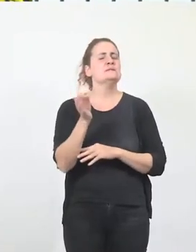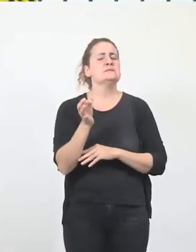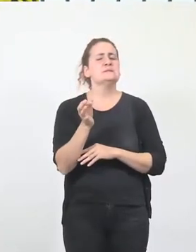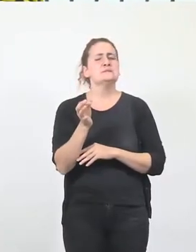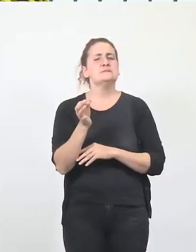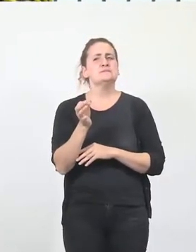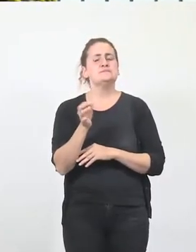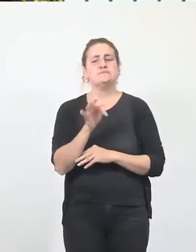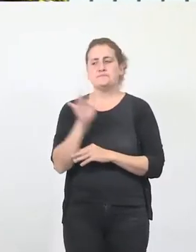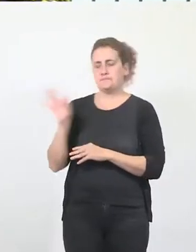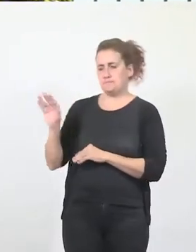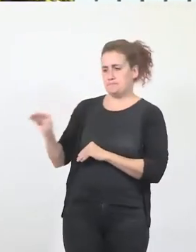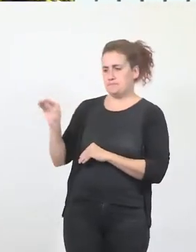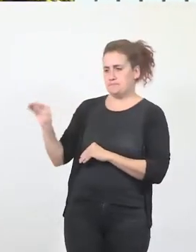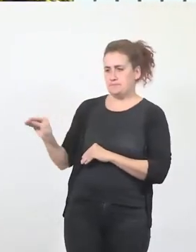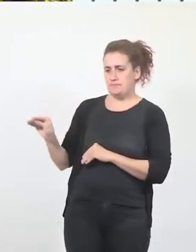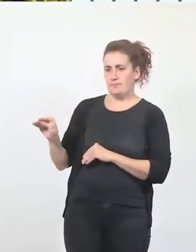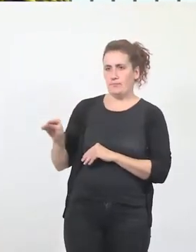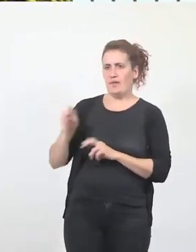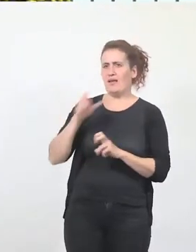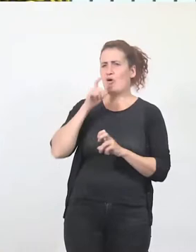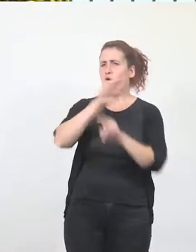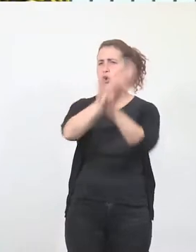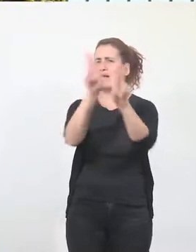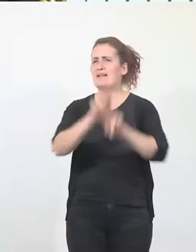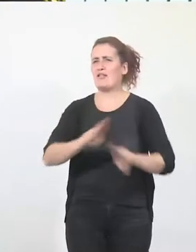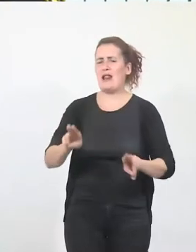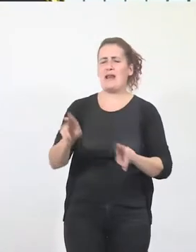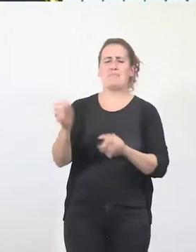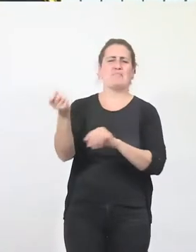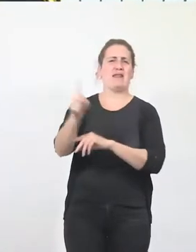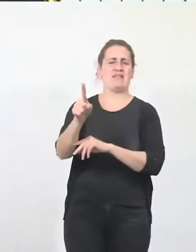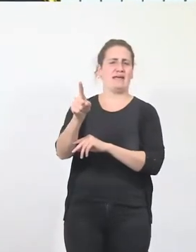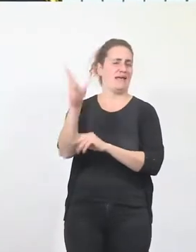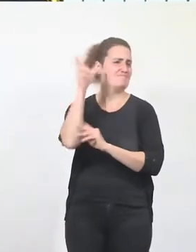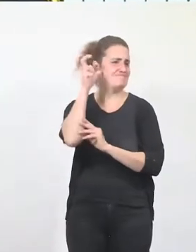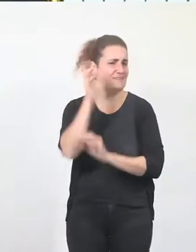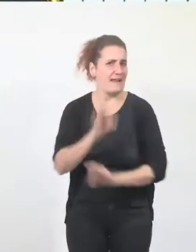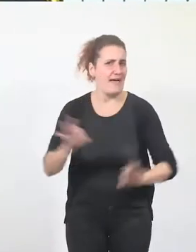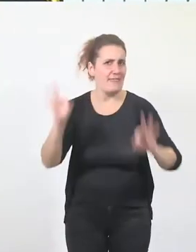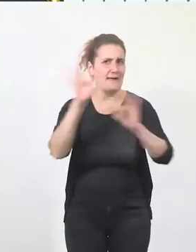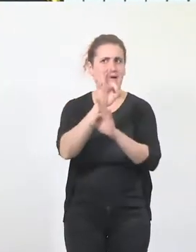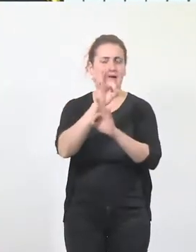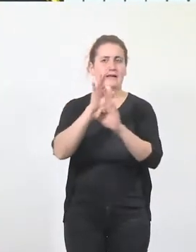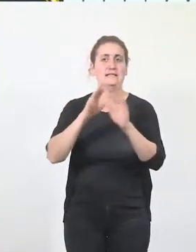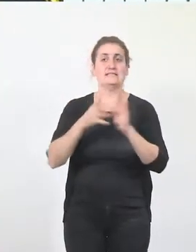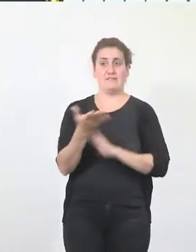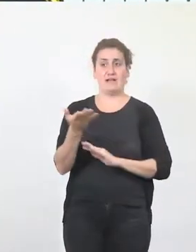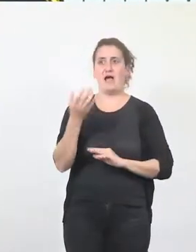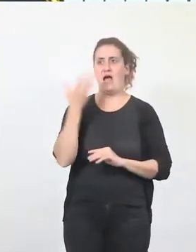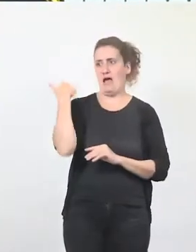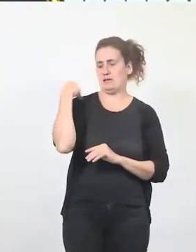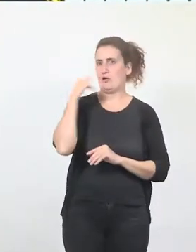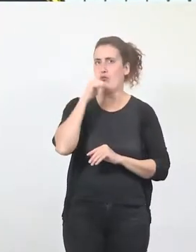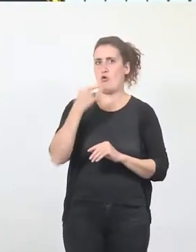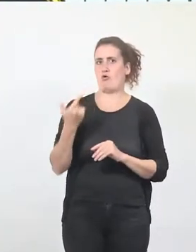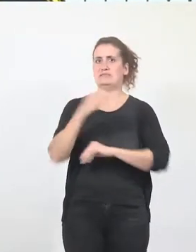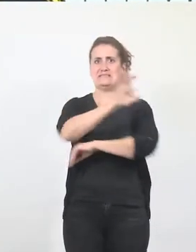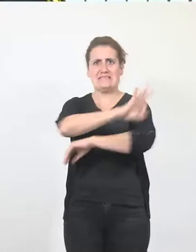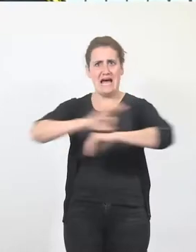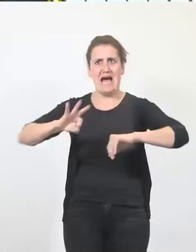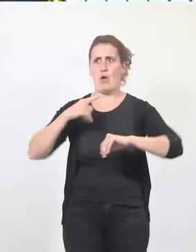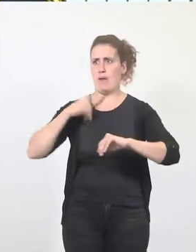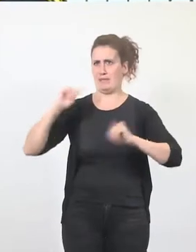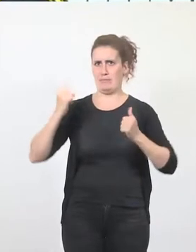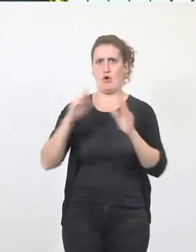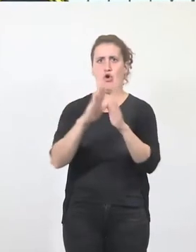momento el poco eco, ¿no?, internacional que se está teniendo. En los últimos tiempos, la cuestión saharaui se coló en las portadas